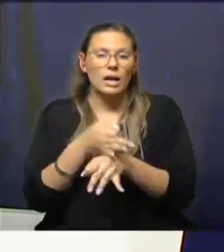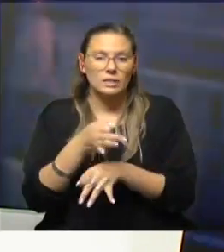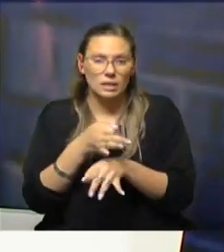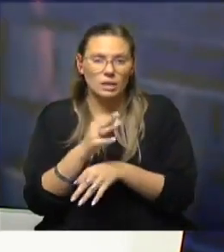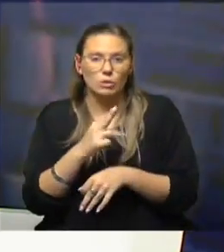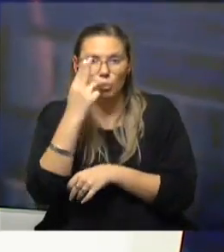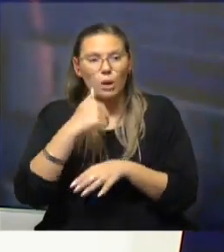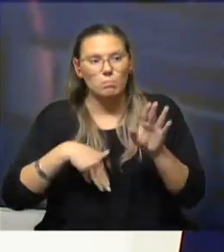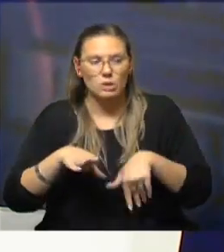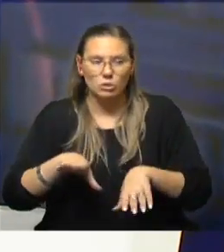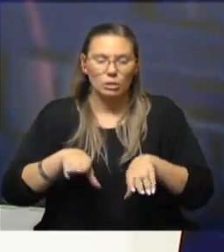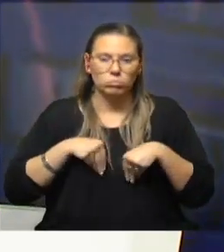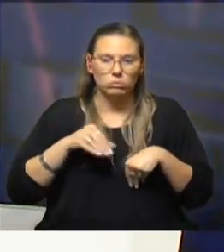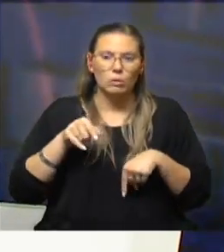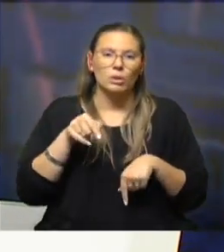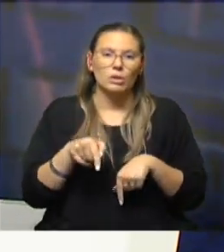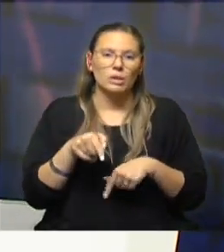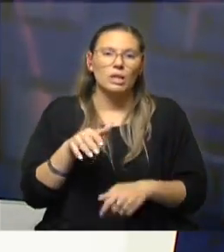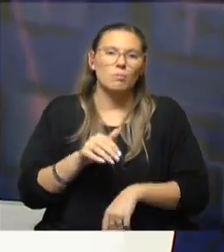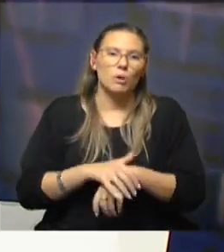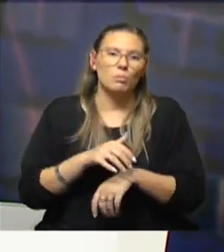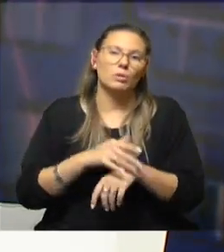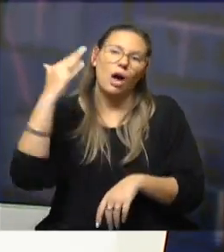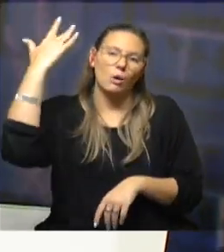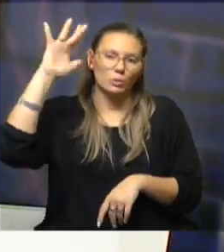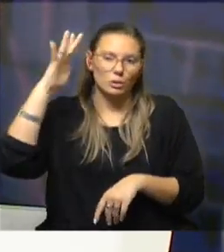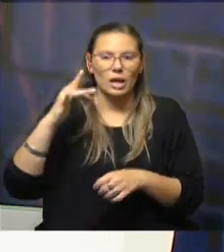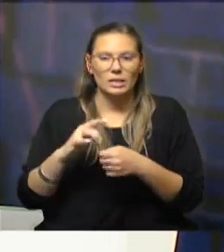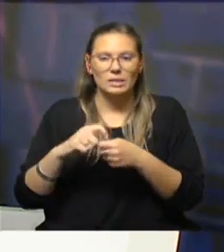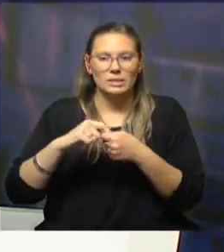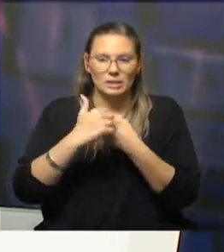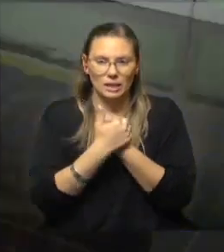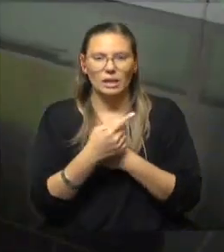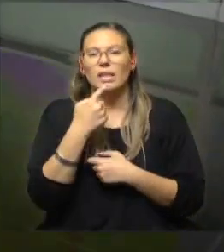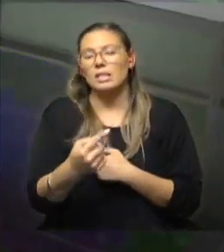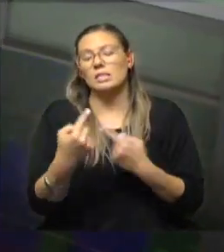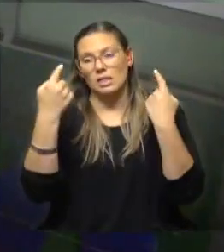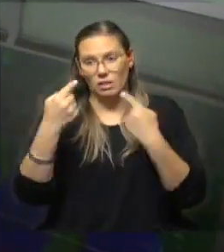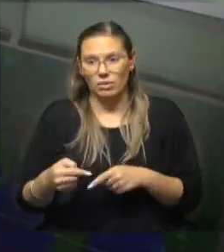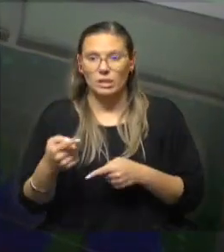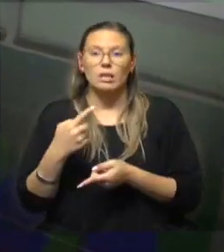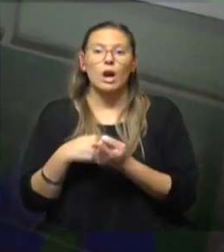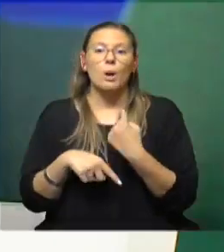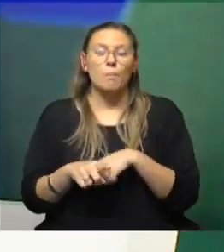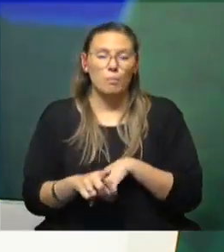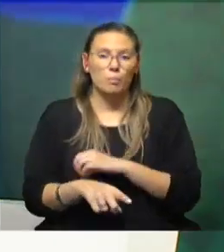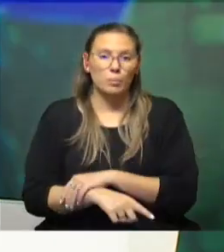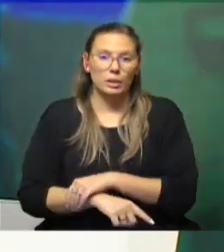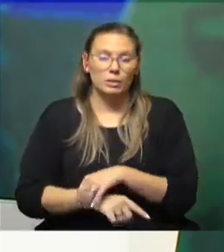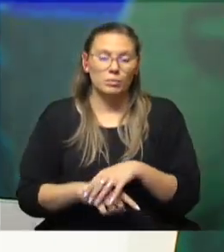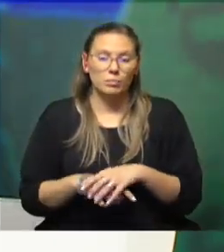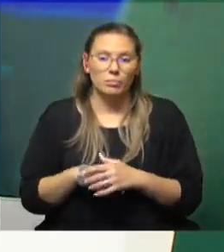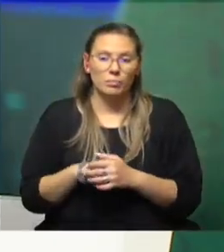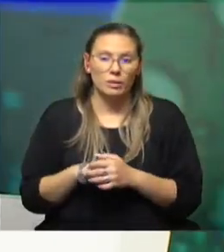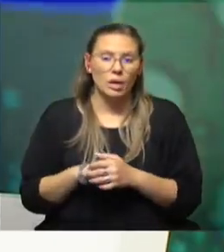acatamiento. En general, cuando se llega a este punto, siempre autoridades y sindicatos tienen discursos distintos. Clarísimo. Pero, por lo menos, en el sentido de lo